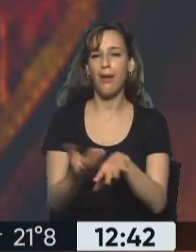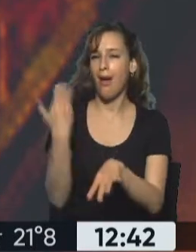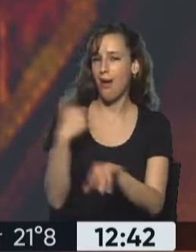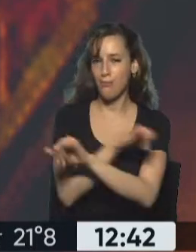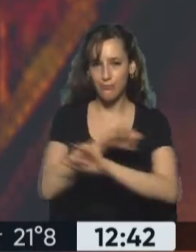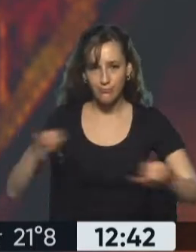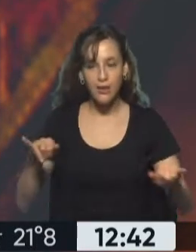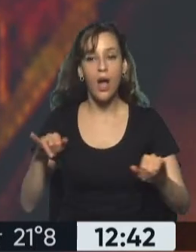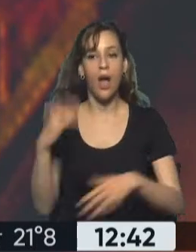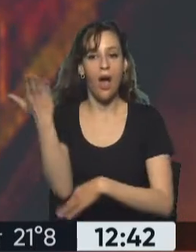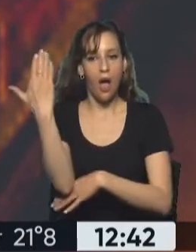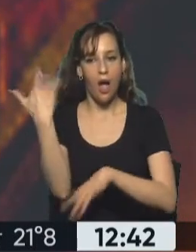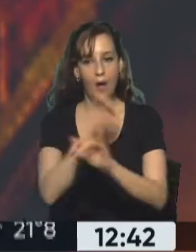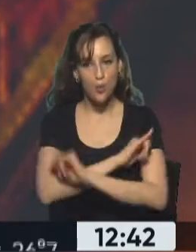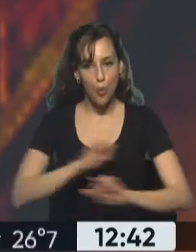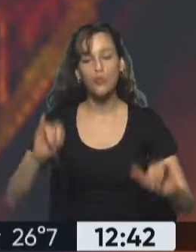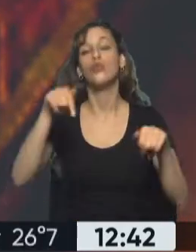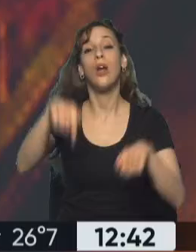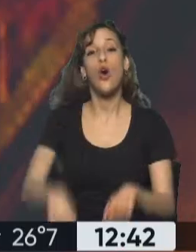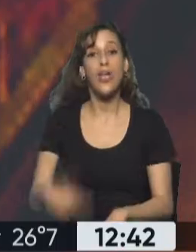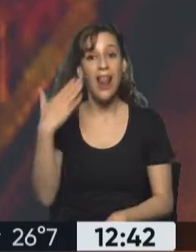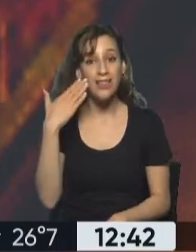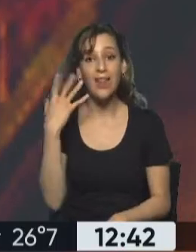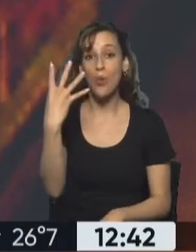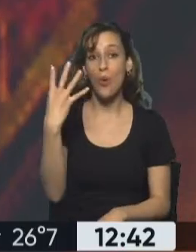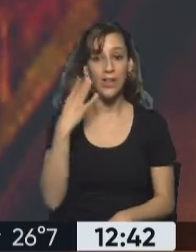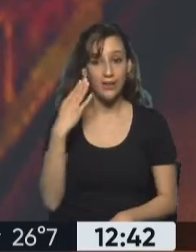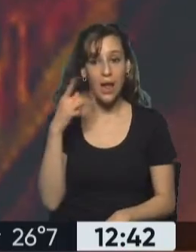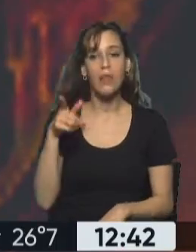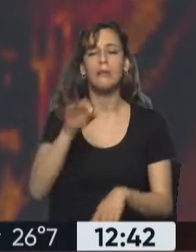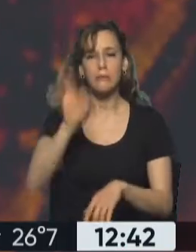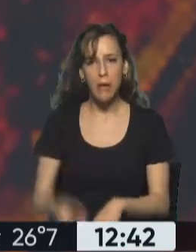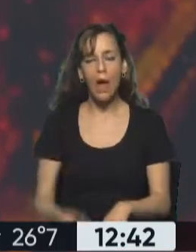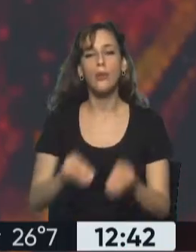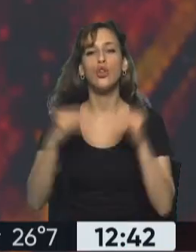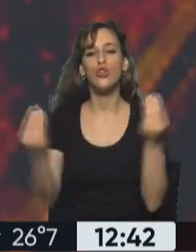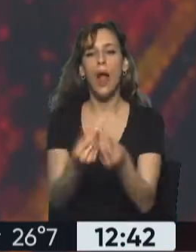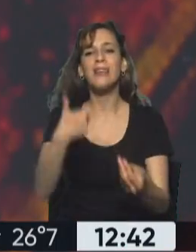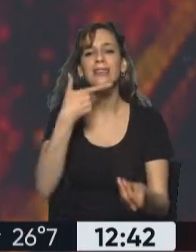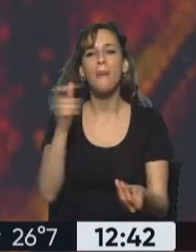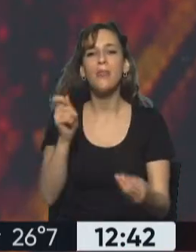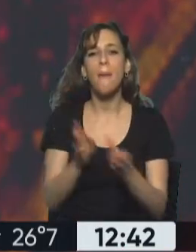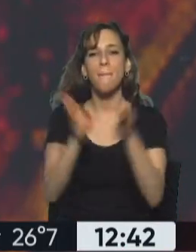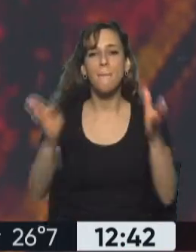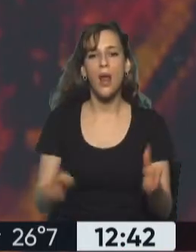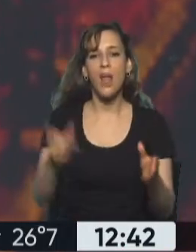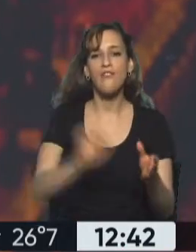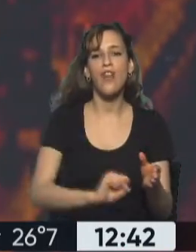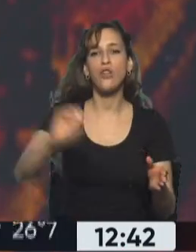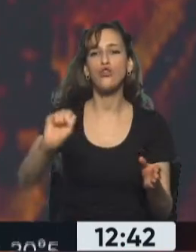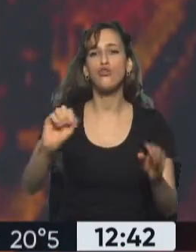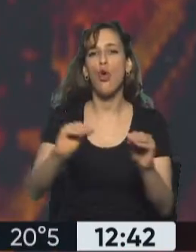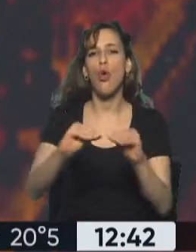pero además de que esta tarde a las 16 horas se conocerá el dato de inflación del mes de septiembre, con lo cual vamos a tener, bueno, un